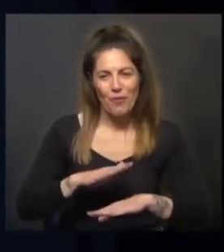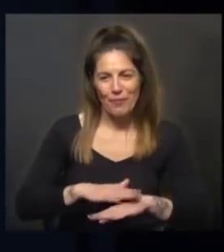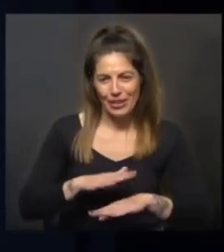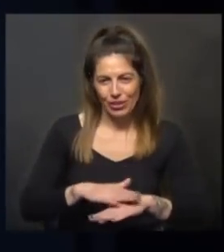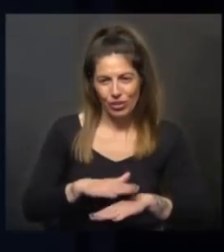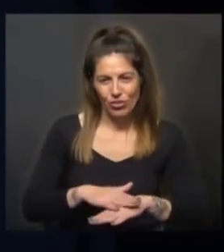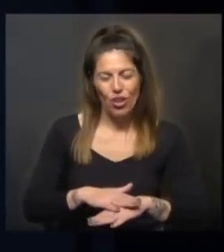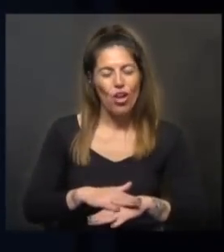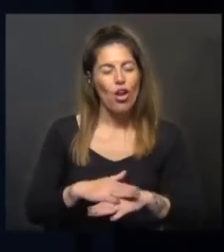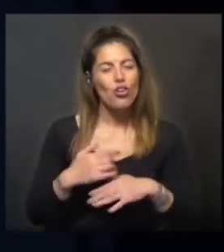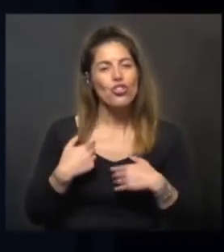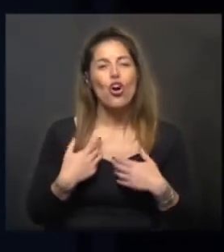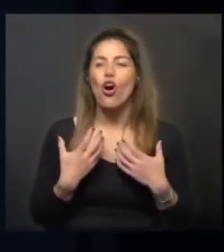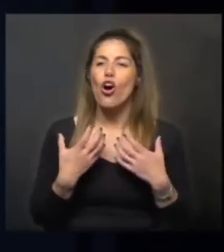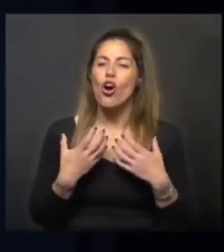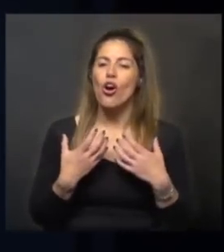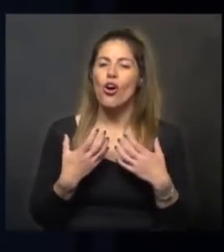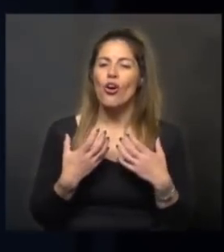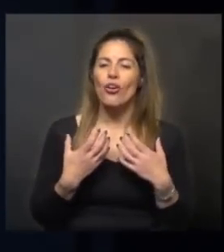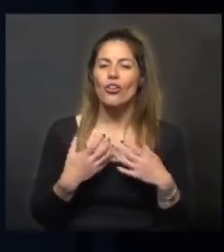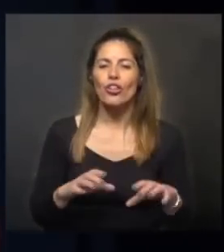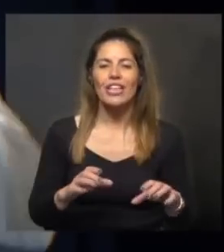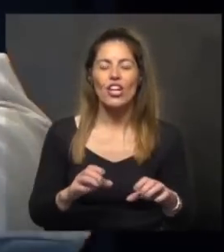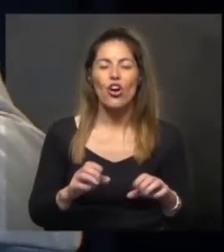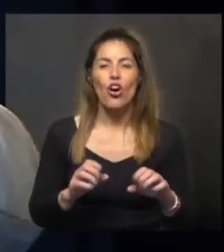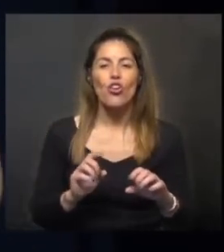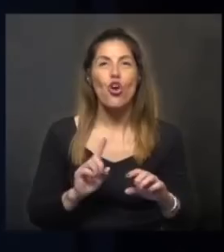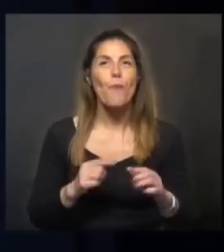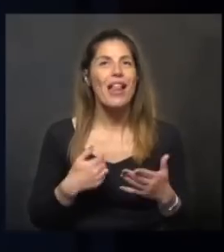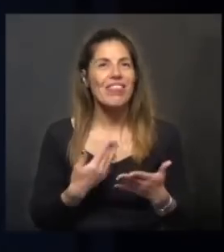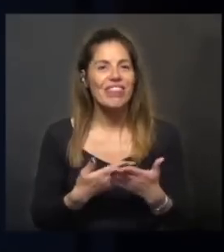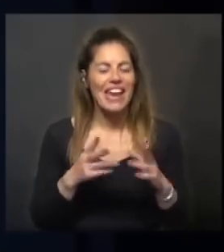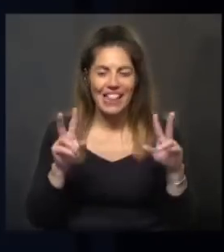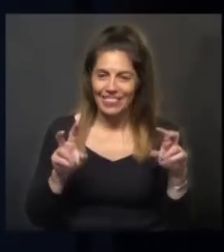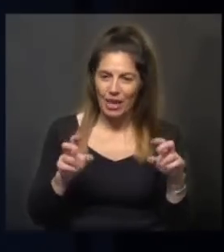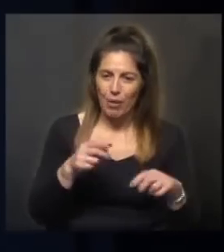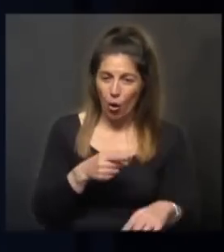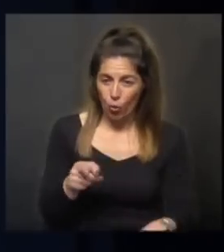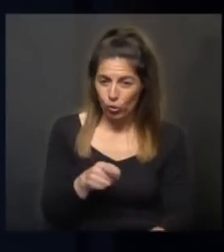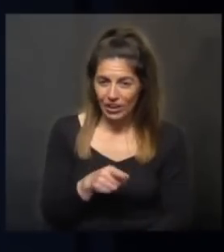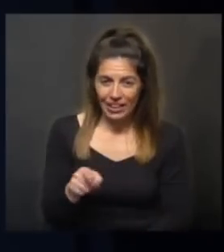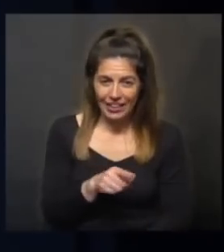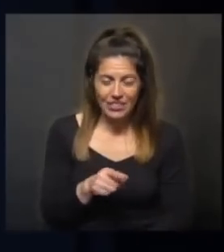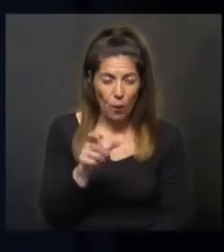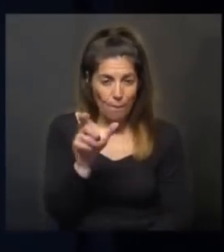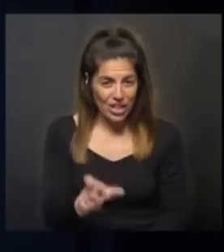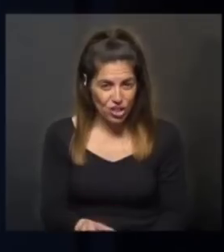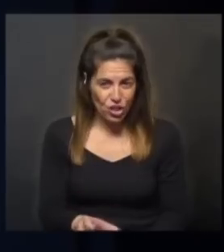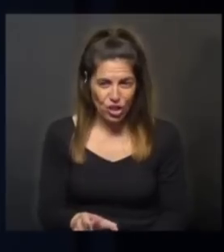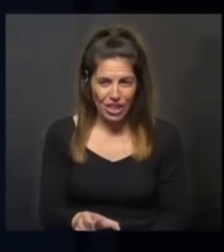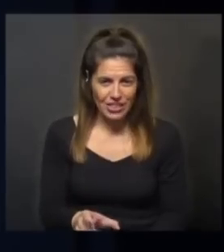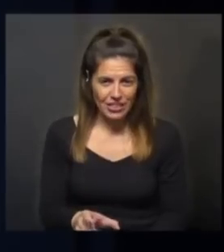yo no quiero dejar de plantear el tema porque ustedes son personas que están